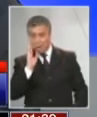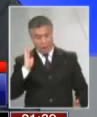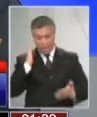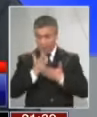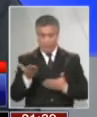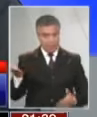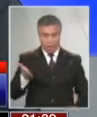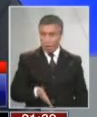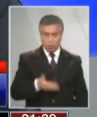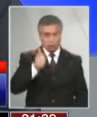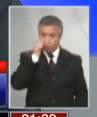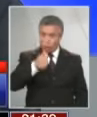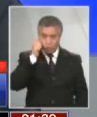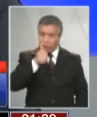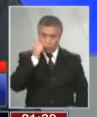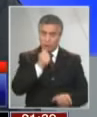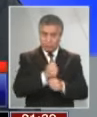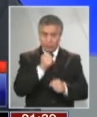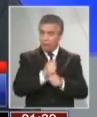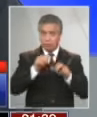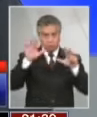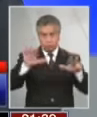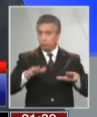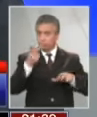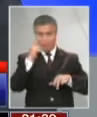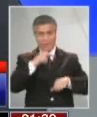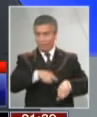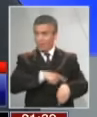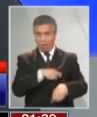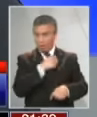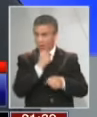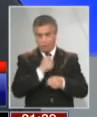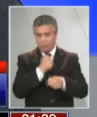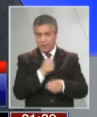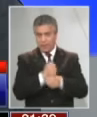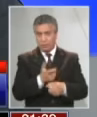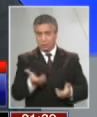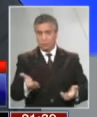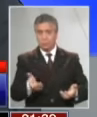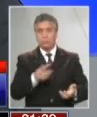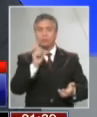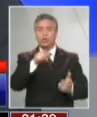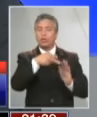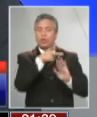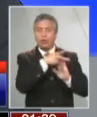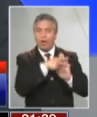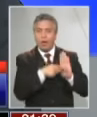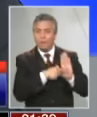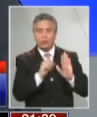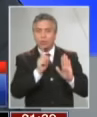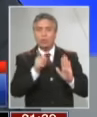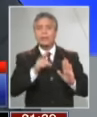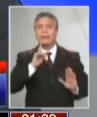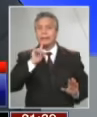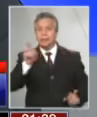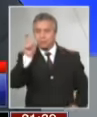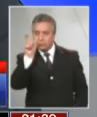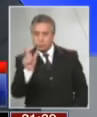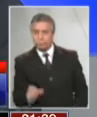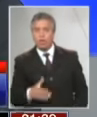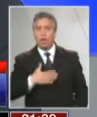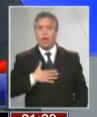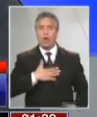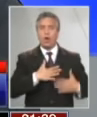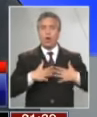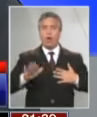fecha, todos los días trabajando cerca de 18, 20 horas. Por lo tanto, el problema no tiene que ver solo con la norma, tiene que ver con el nivel de compromiso y cómo